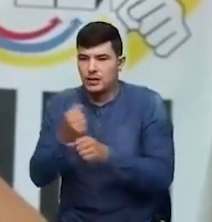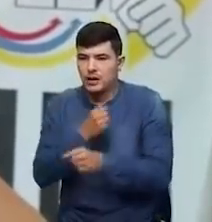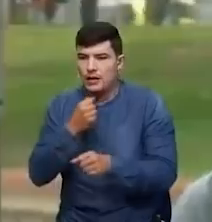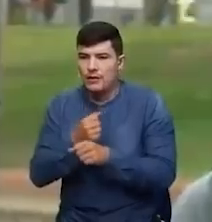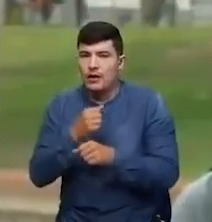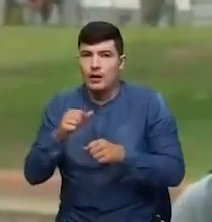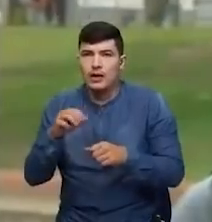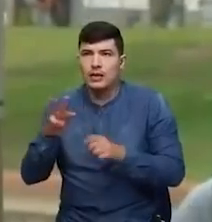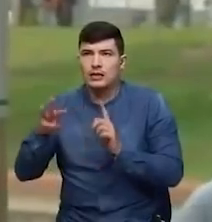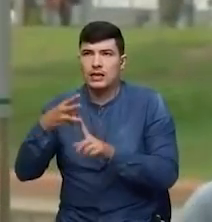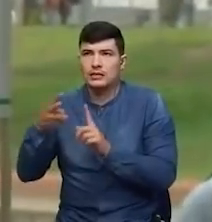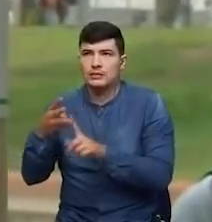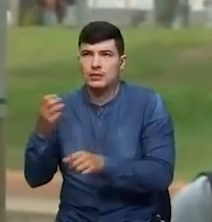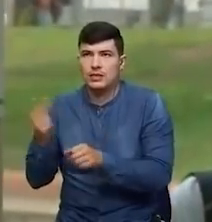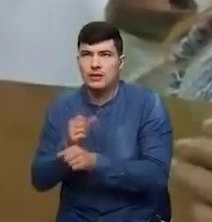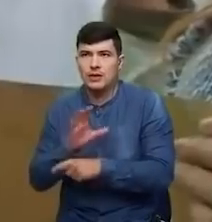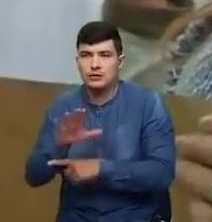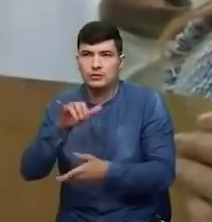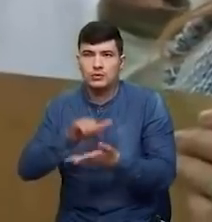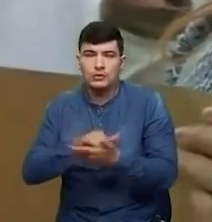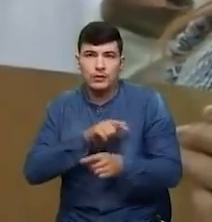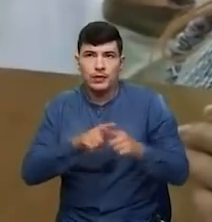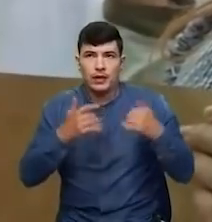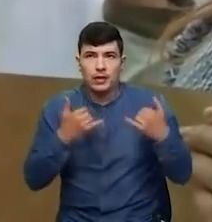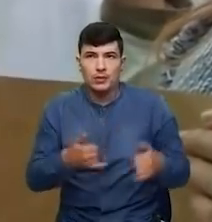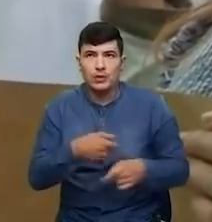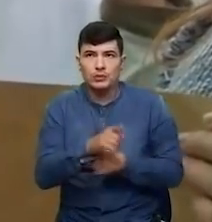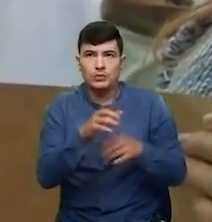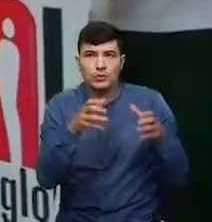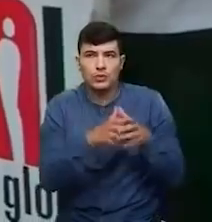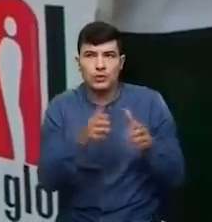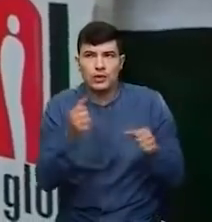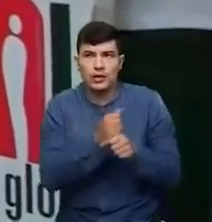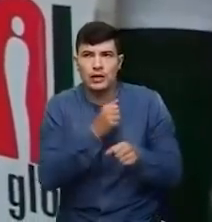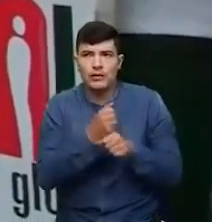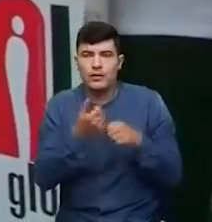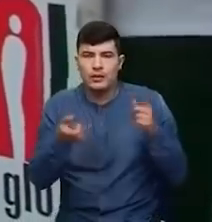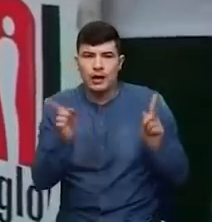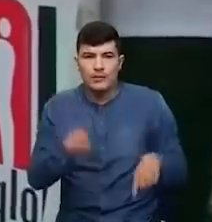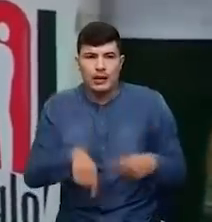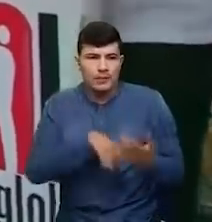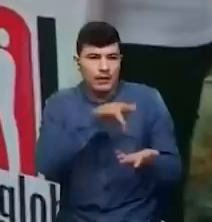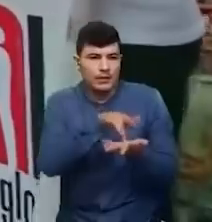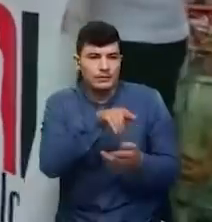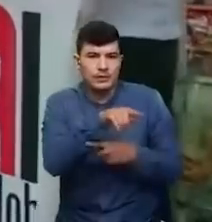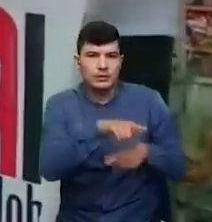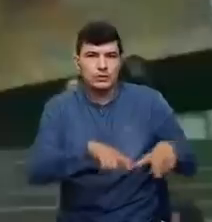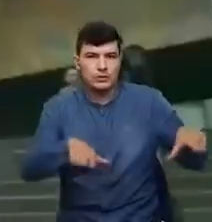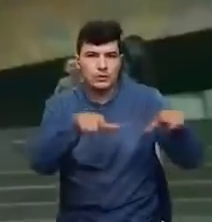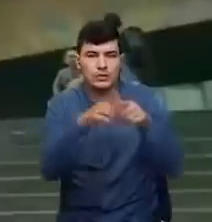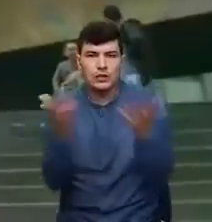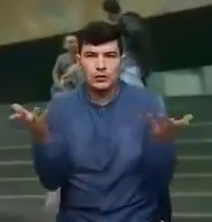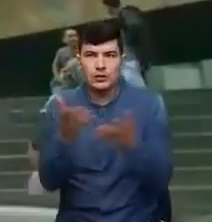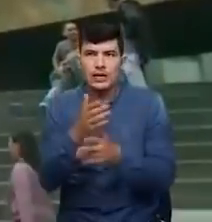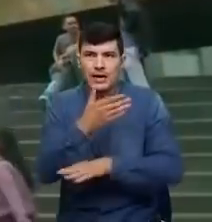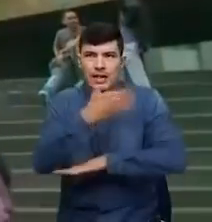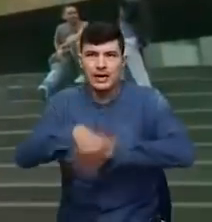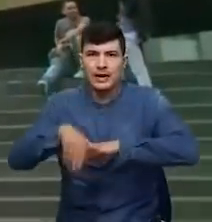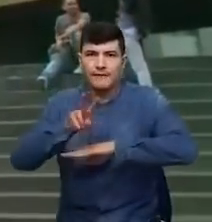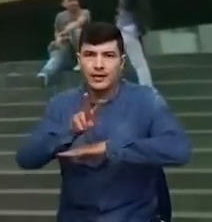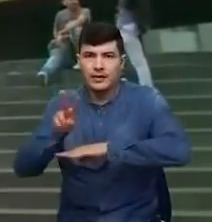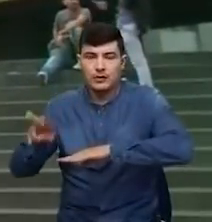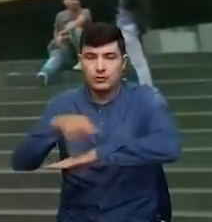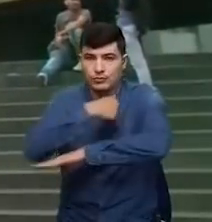de la tercerización laboral. Miembros de la Central Unitaria de Trabajadores también hicieron presencia en las instalaciones ubicadas en la carrera 22 con